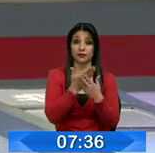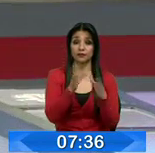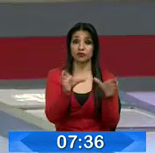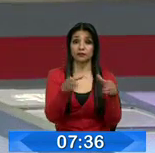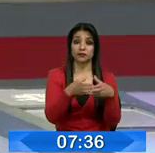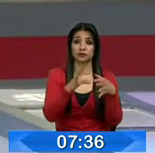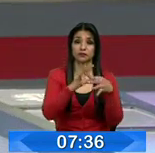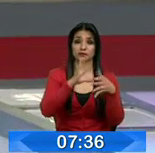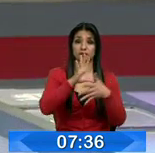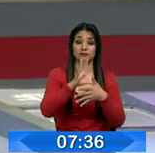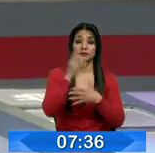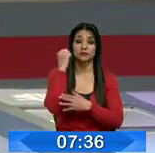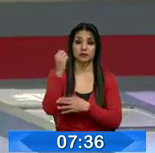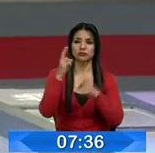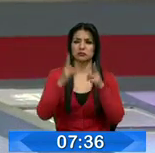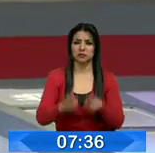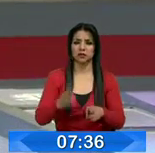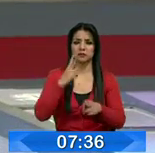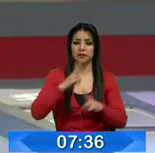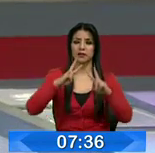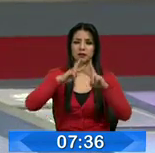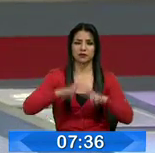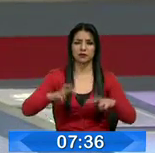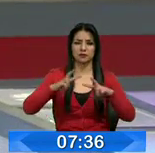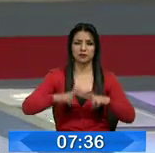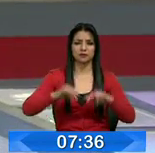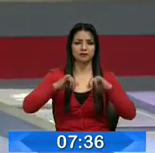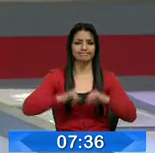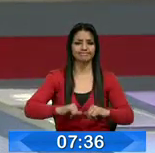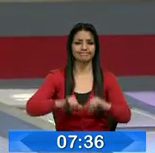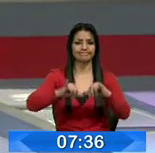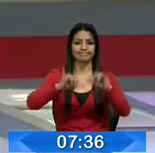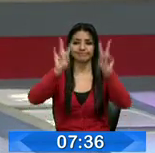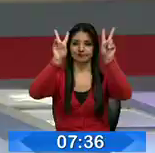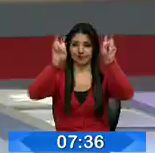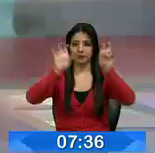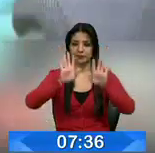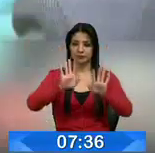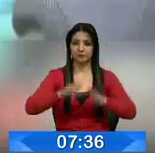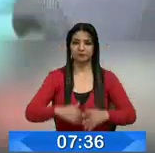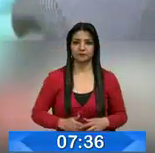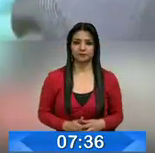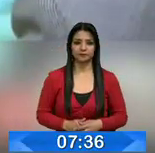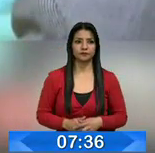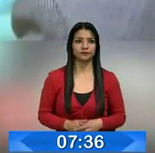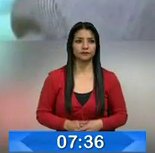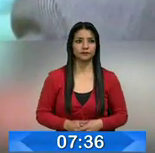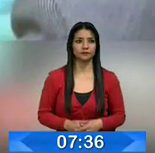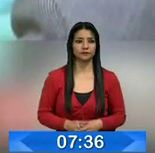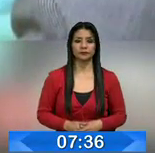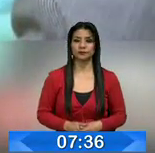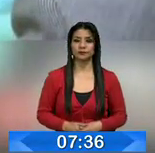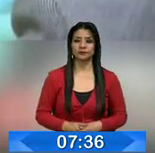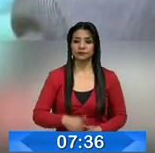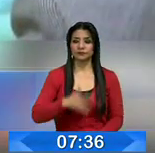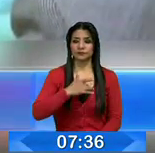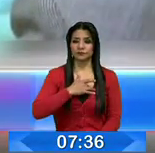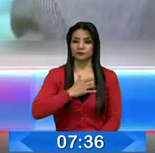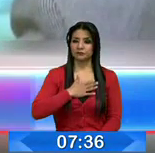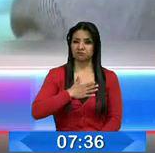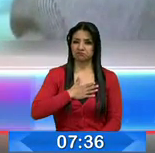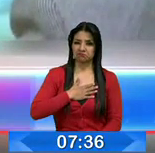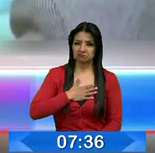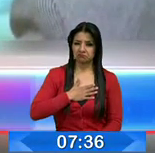Derechos Humanos para el avance de la investigación de este caso. Con profundo pesar,